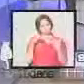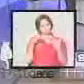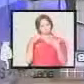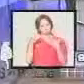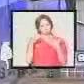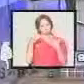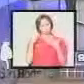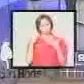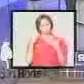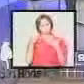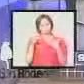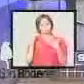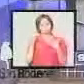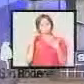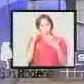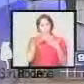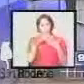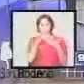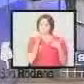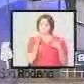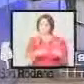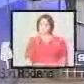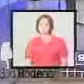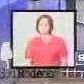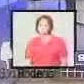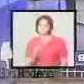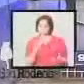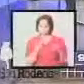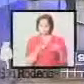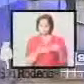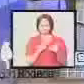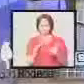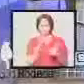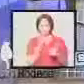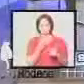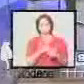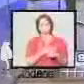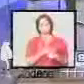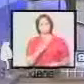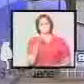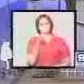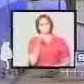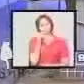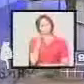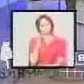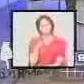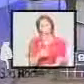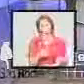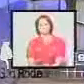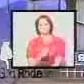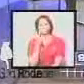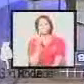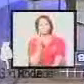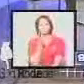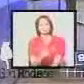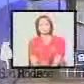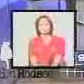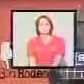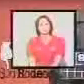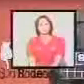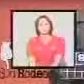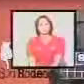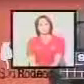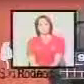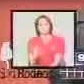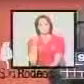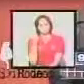que nos llama Desamparados. Buenas noches. Buenas noches. Sí, mire, una consultita para el señor. Claro. Normalmente uno va al Banco Popular